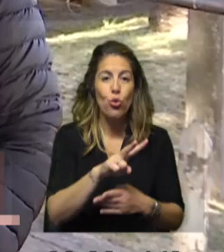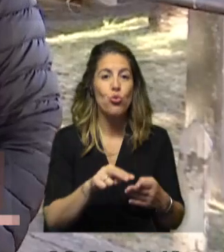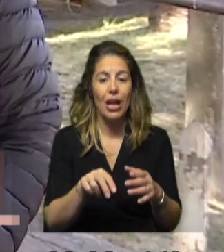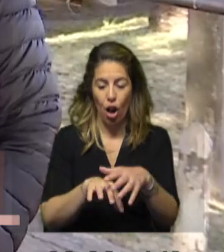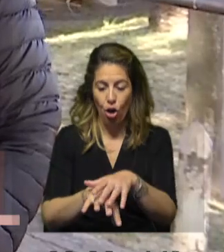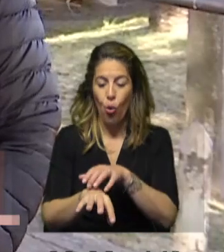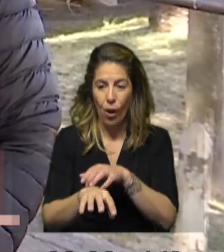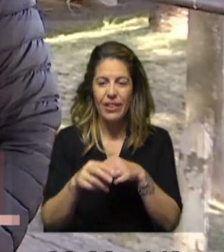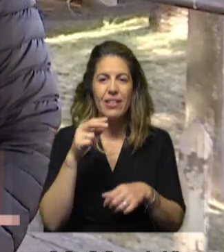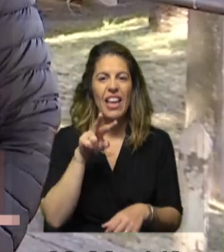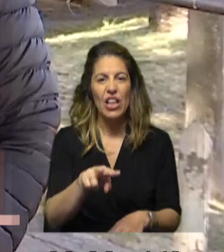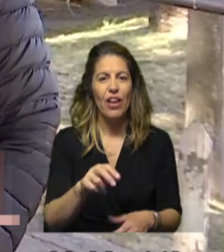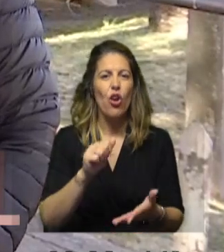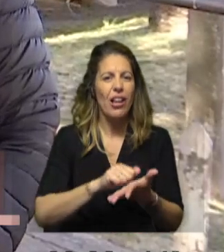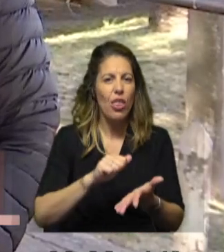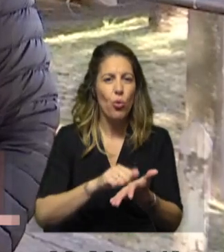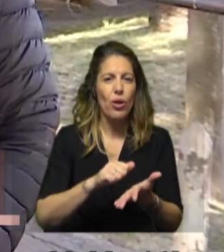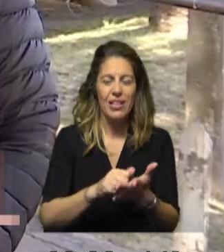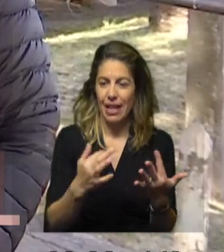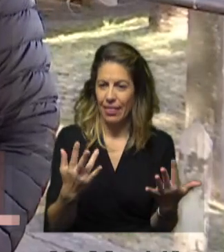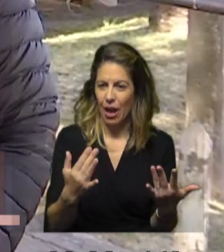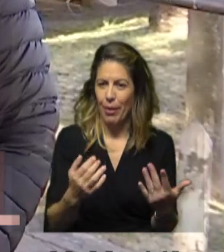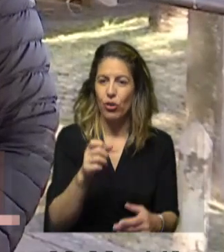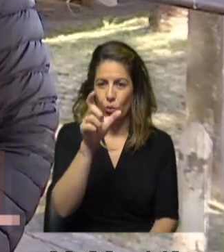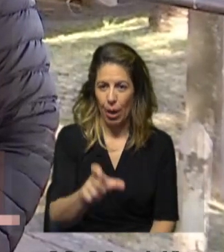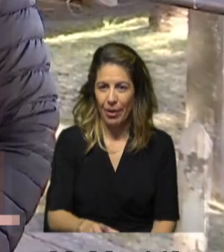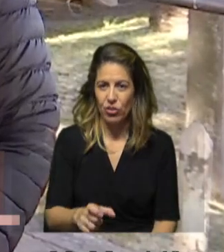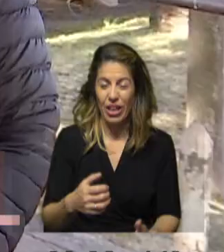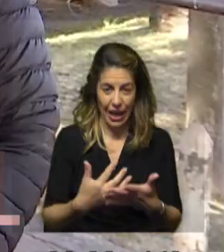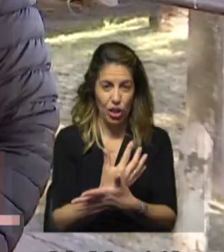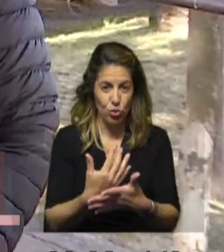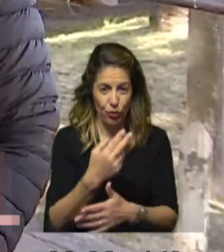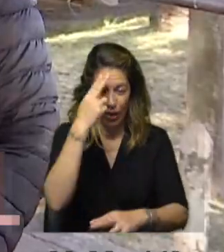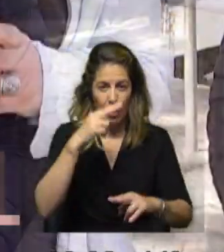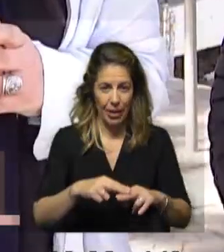es la rigidez en la mañana de las manos de una persona que sufre artritis. Ahora sí nos despedimos, continúan ustedes.